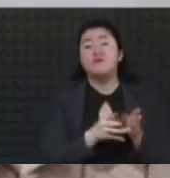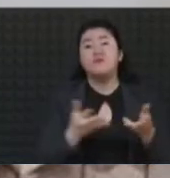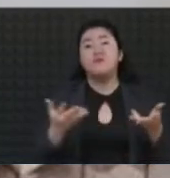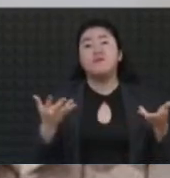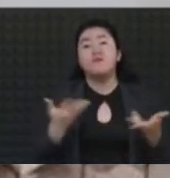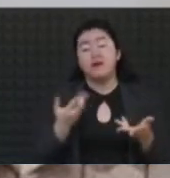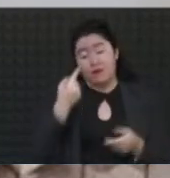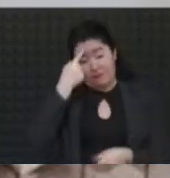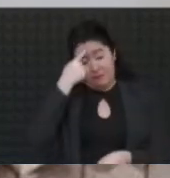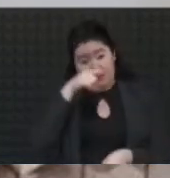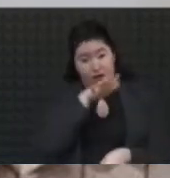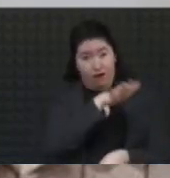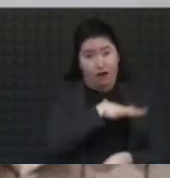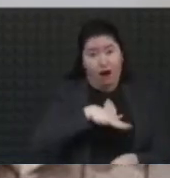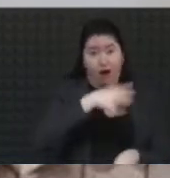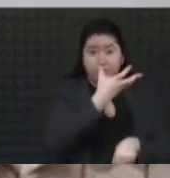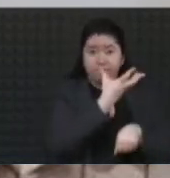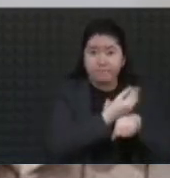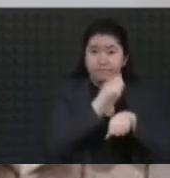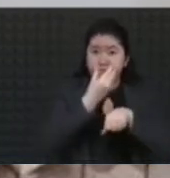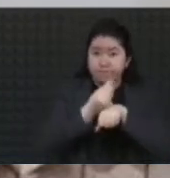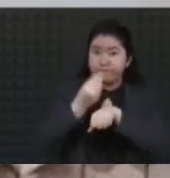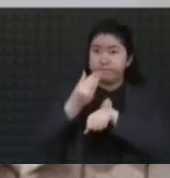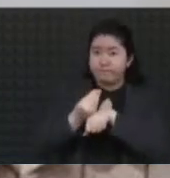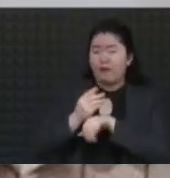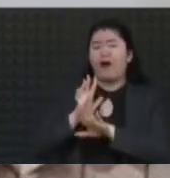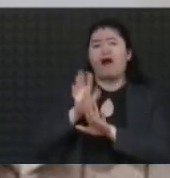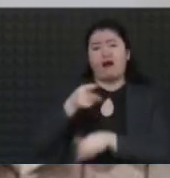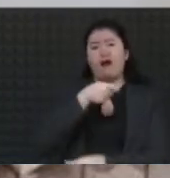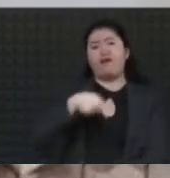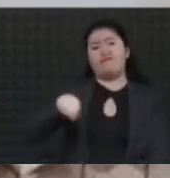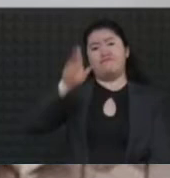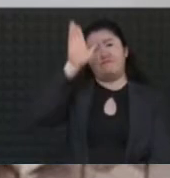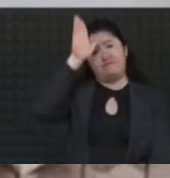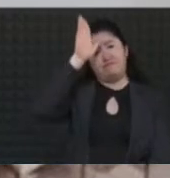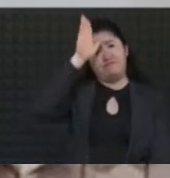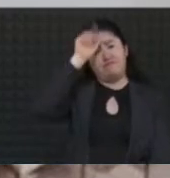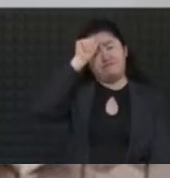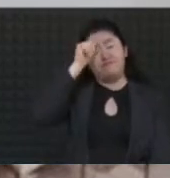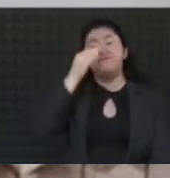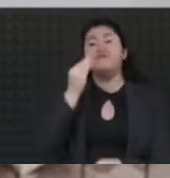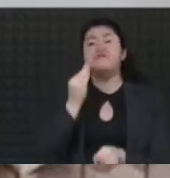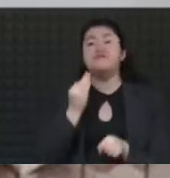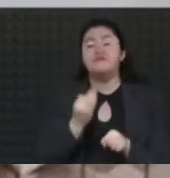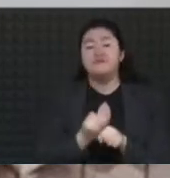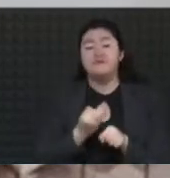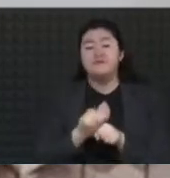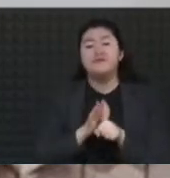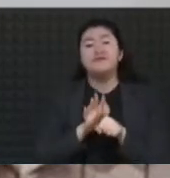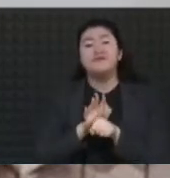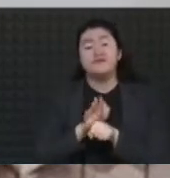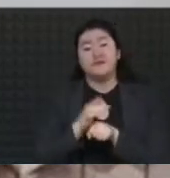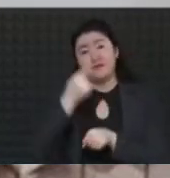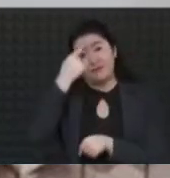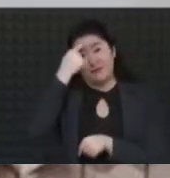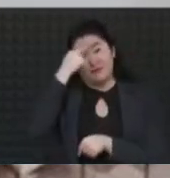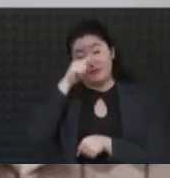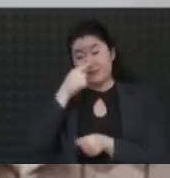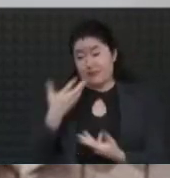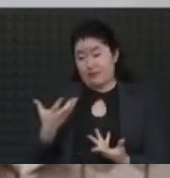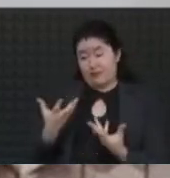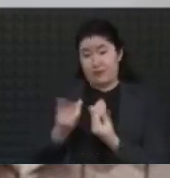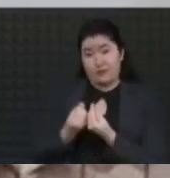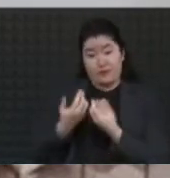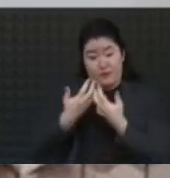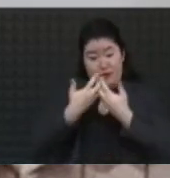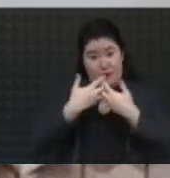este reforzamiento ya está consensado, y se está en este momento en la elaboración del convenio con las